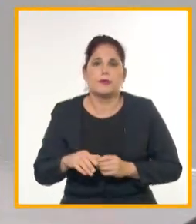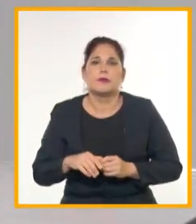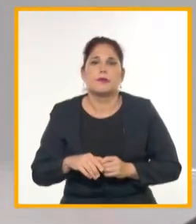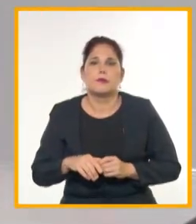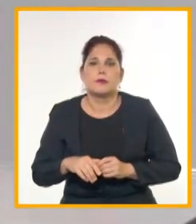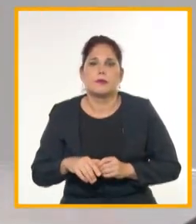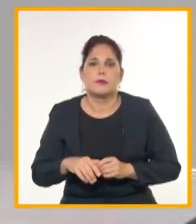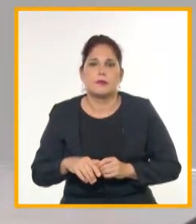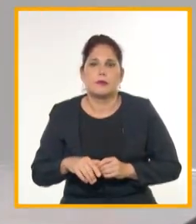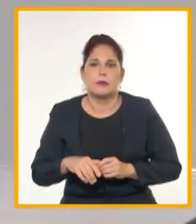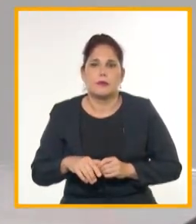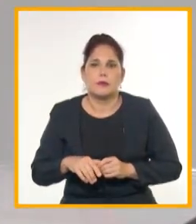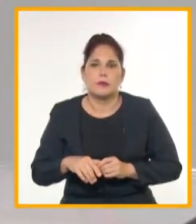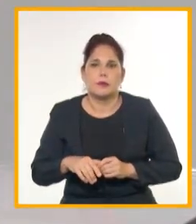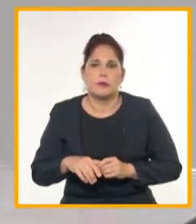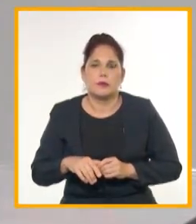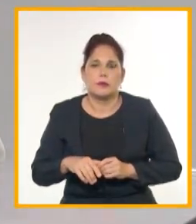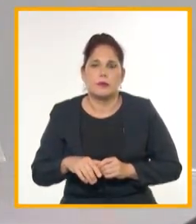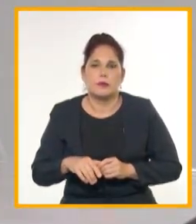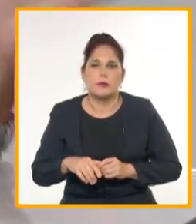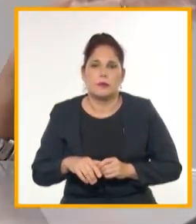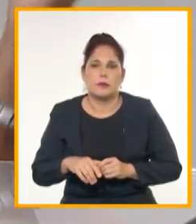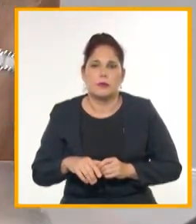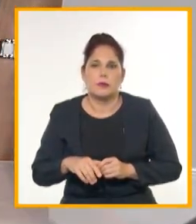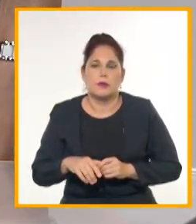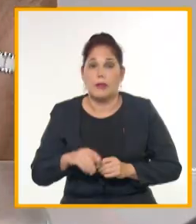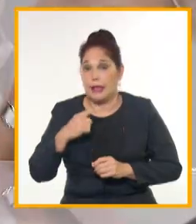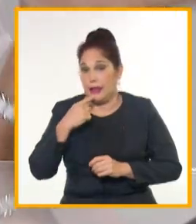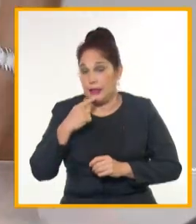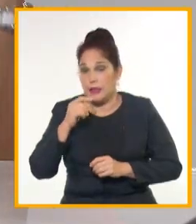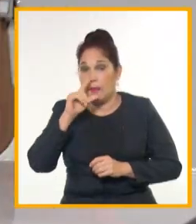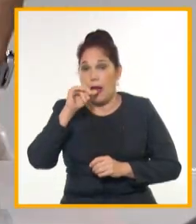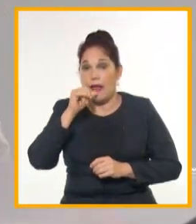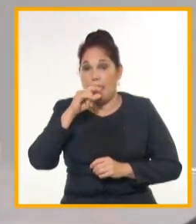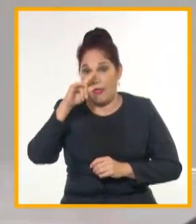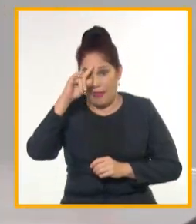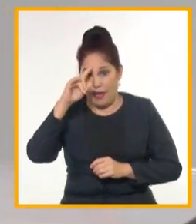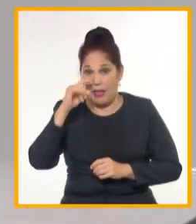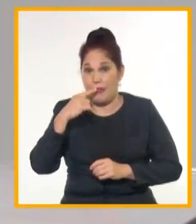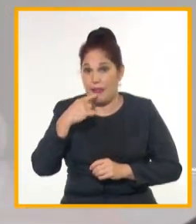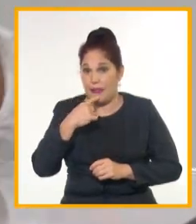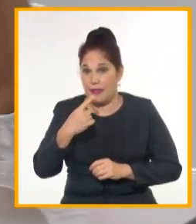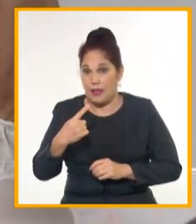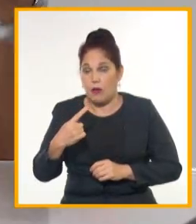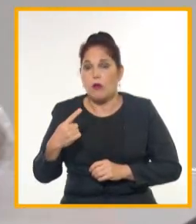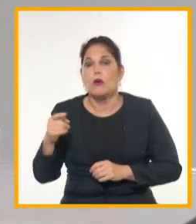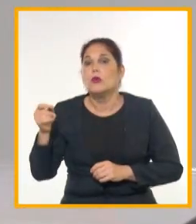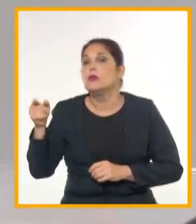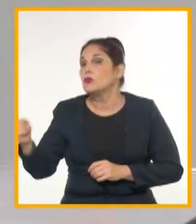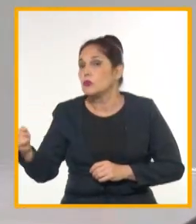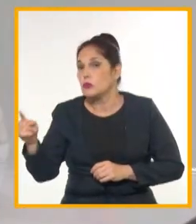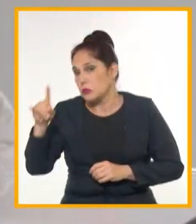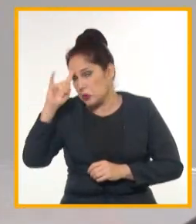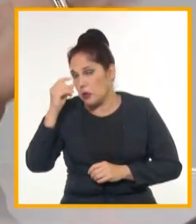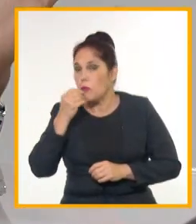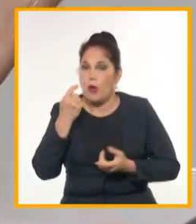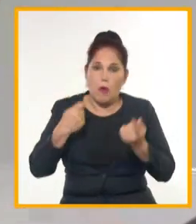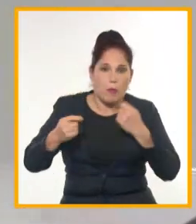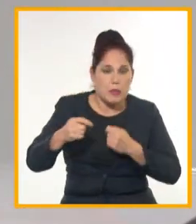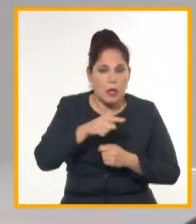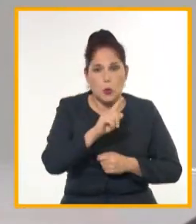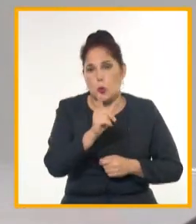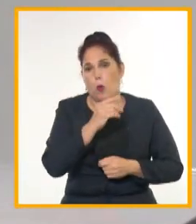cerró con la A, abrió la posibilidad injerencista de que los FARC dijera, tú sí, tú no, tú sí, tú